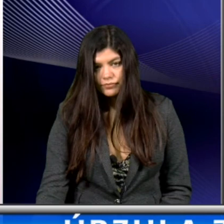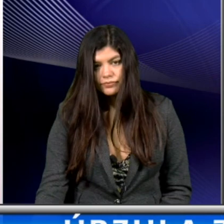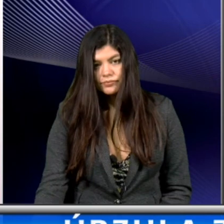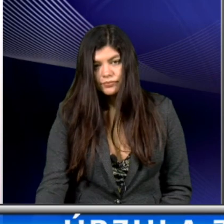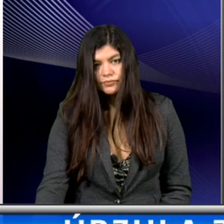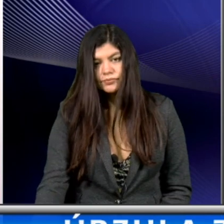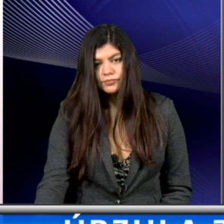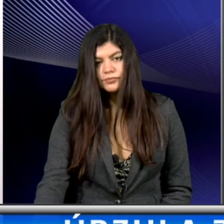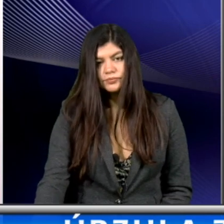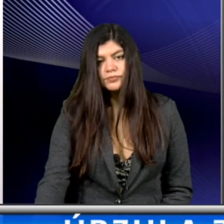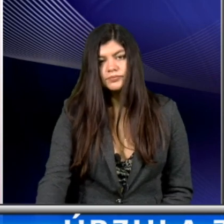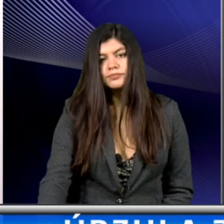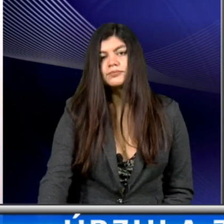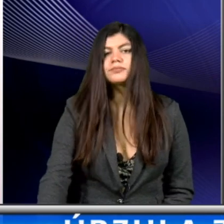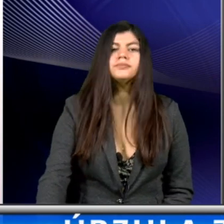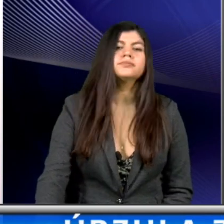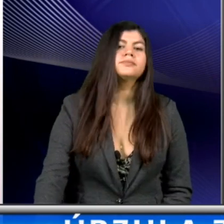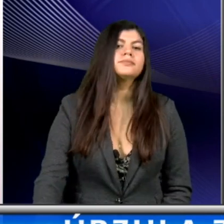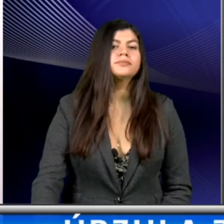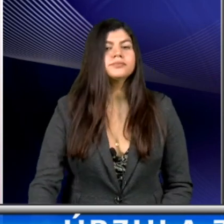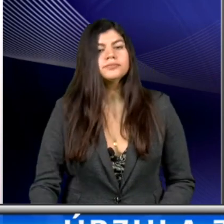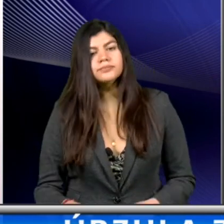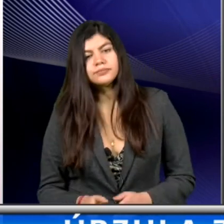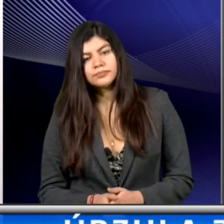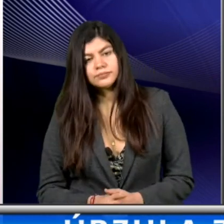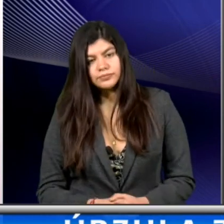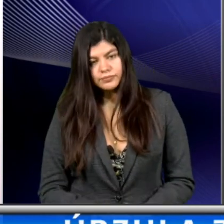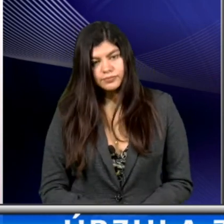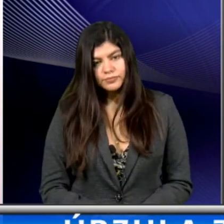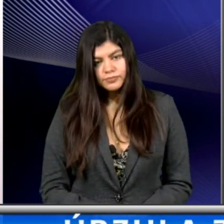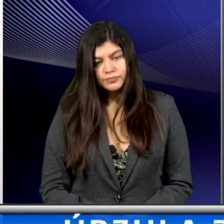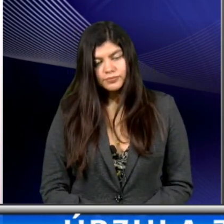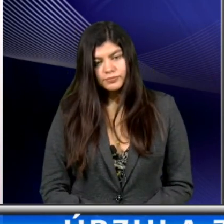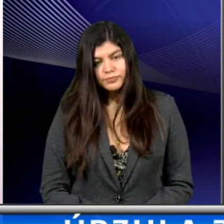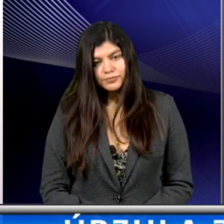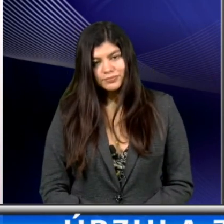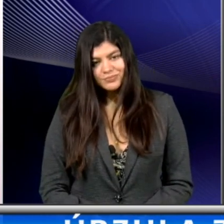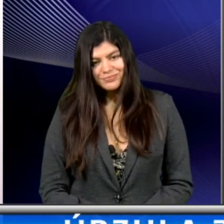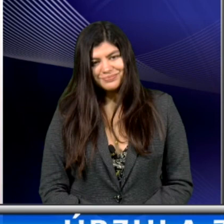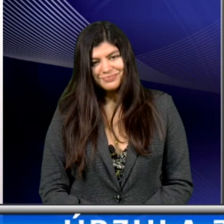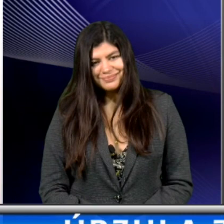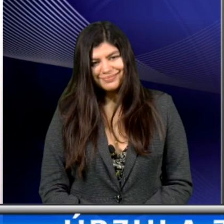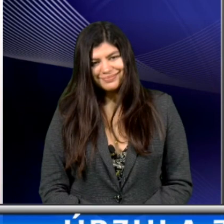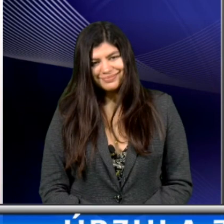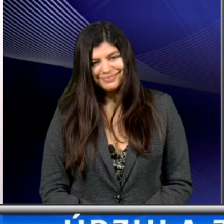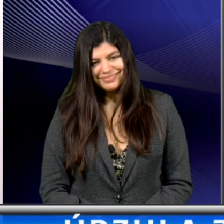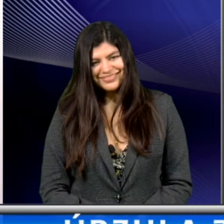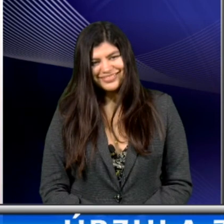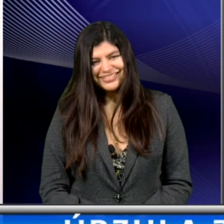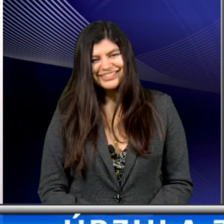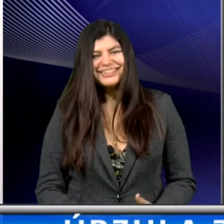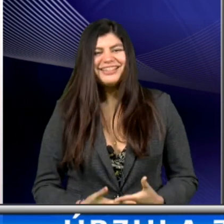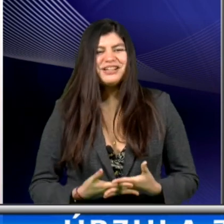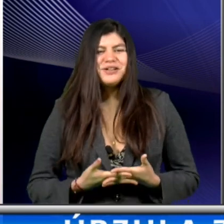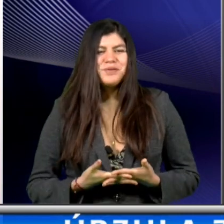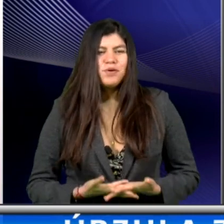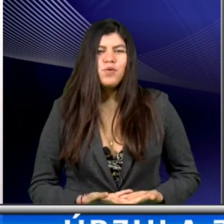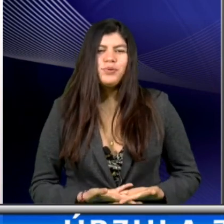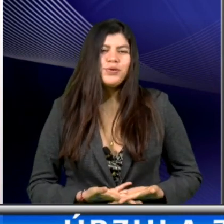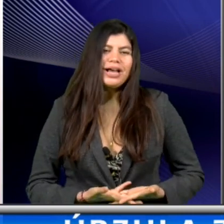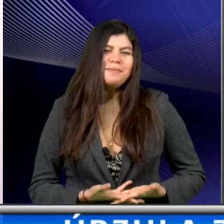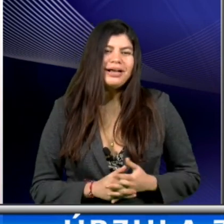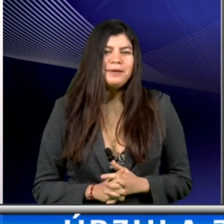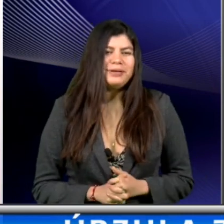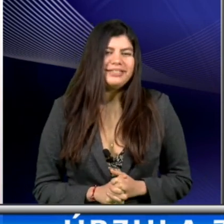los mismos parámetros. Entonces la comunicación, sobre todo en el círculo familiar, es de vital importancia, si hablamos de prevención.